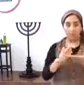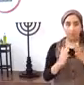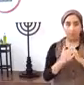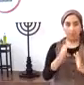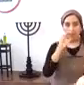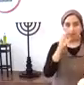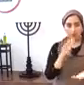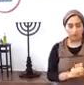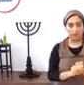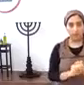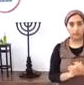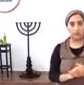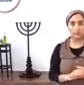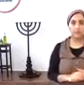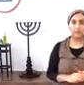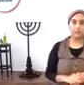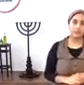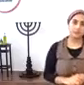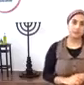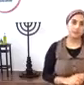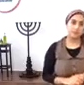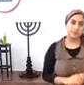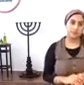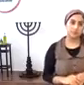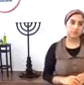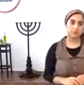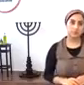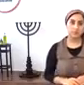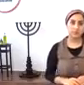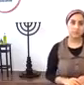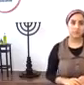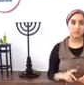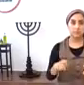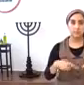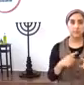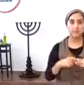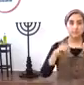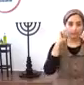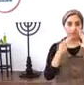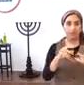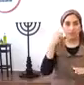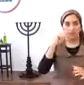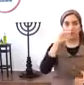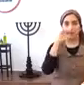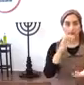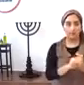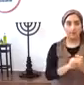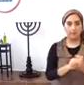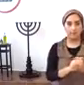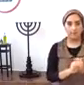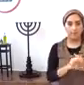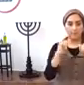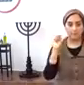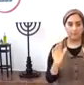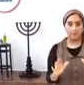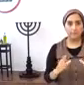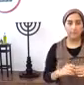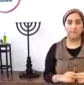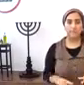los ahora ya esposos, por ejemplo, en las bendiciones de boda Sheba Brajot